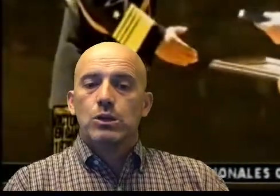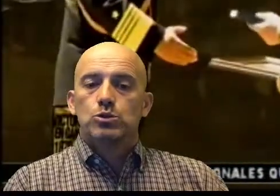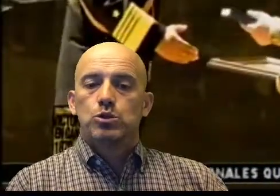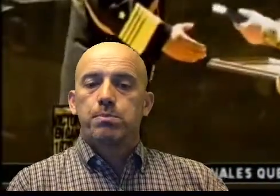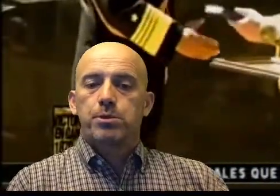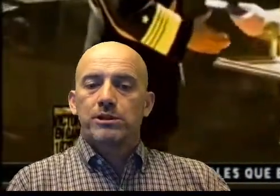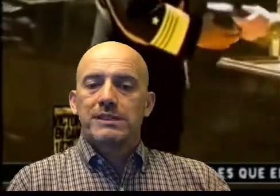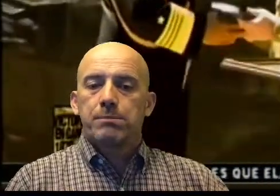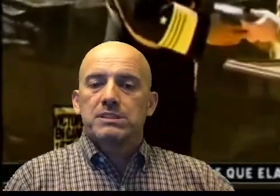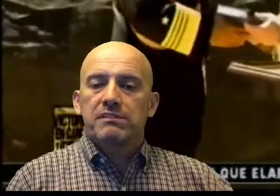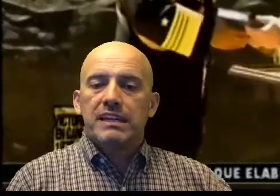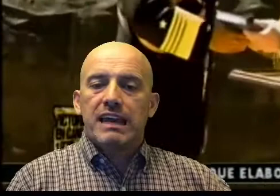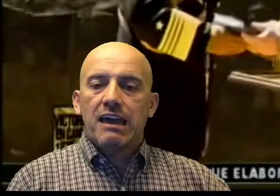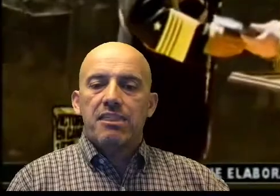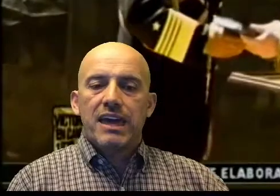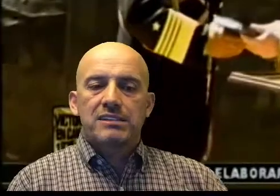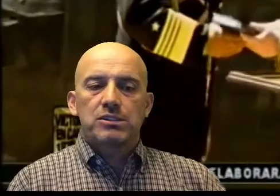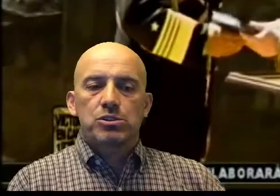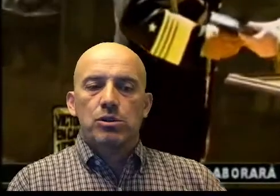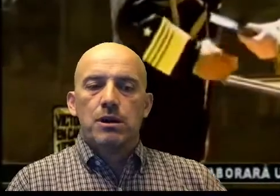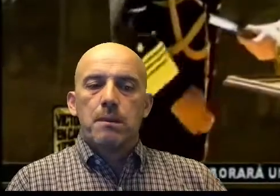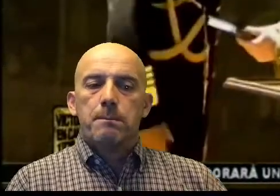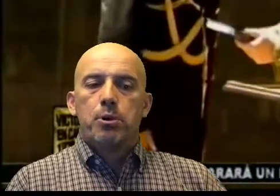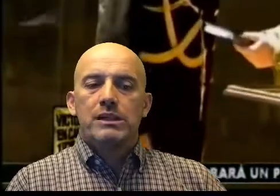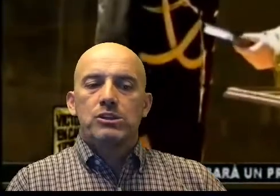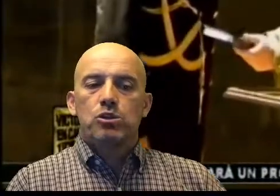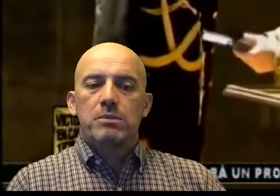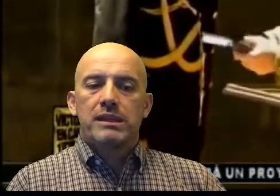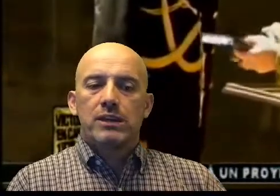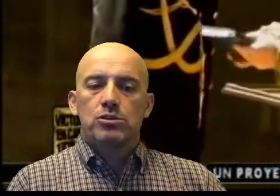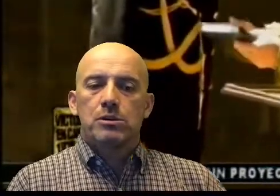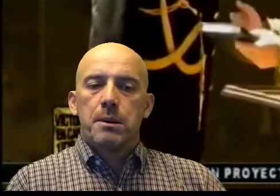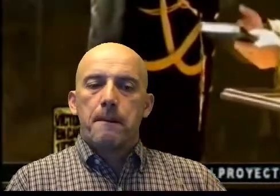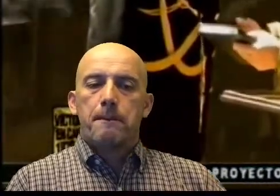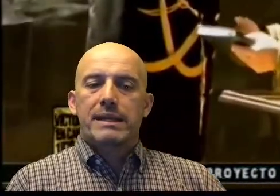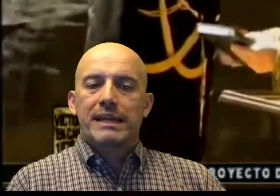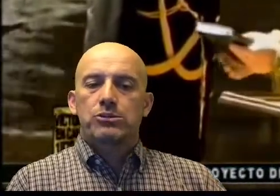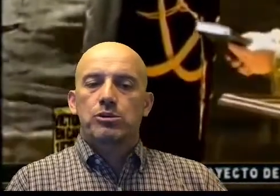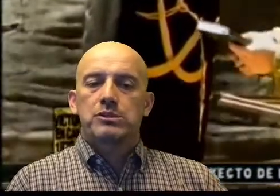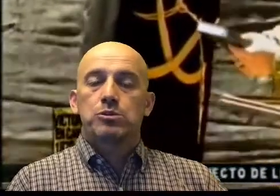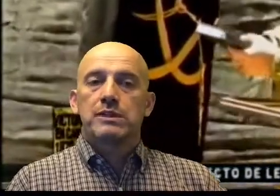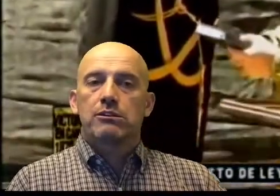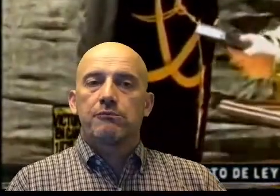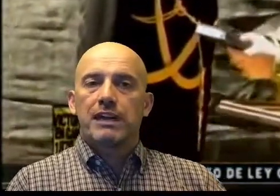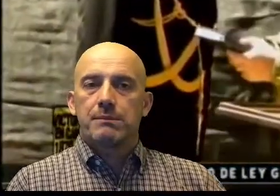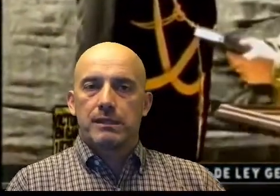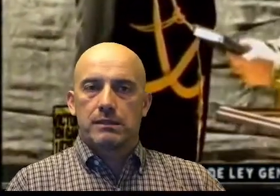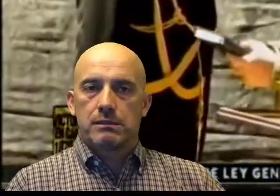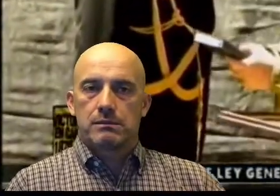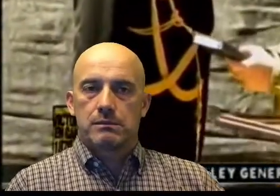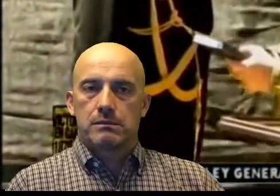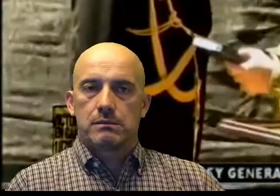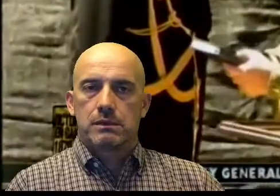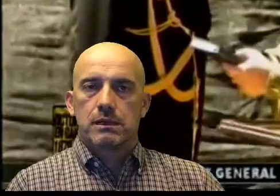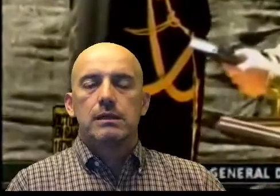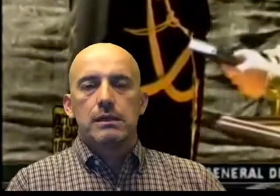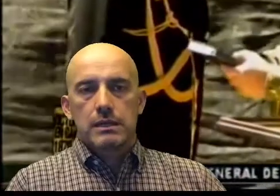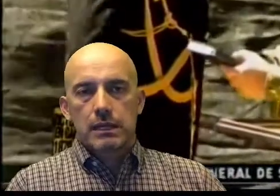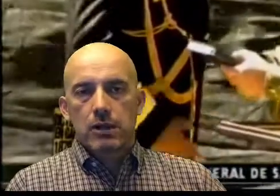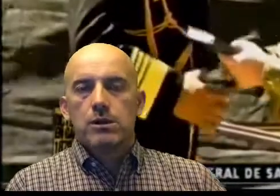sus prontas posibilidades de éxito político inmediato para que éstos no secunden confiadamente